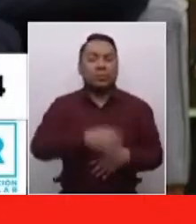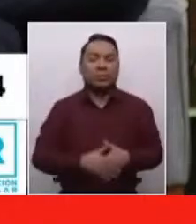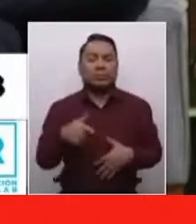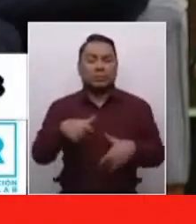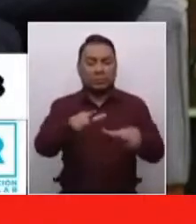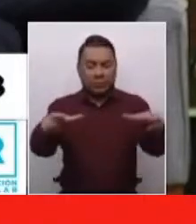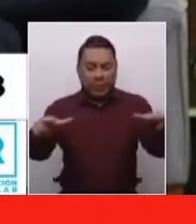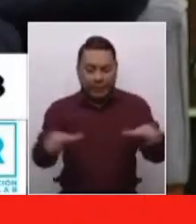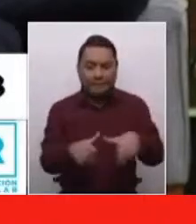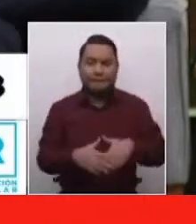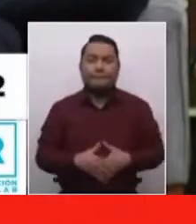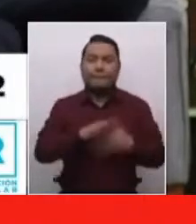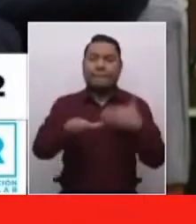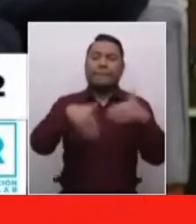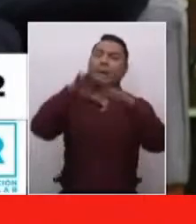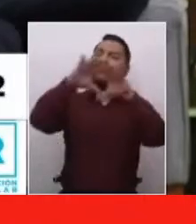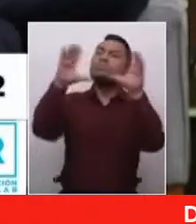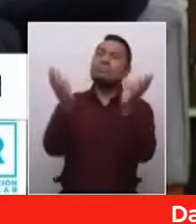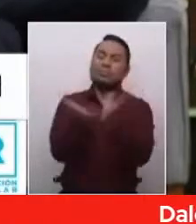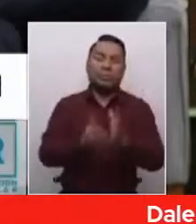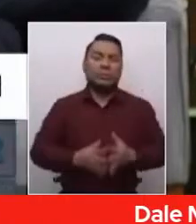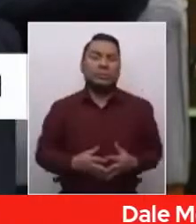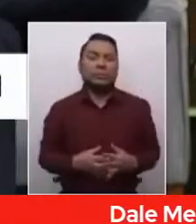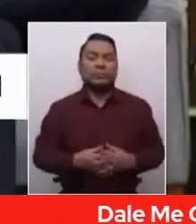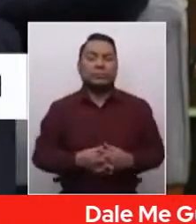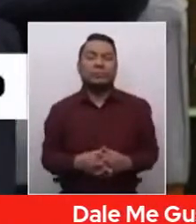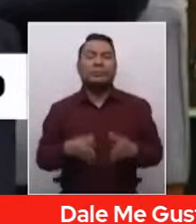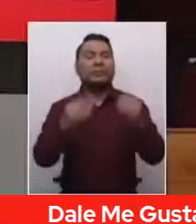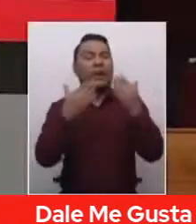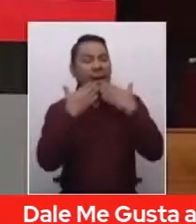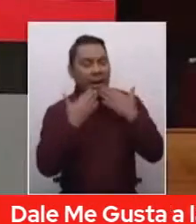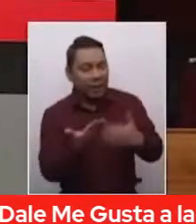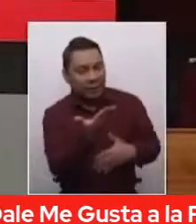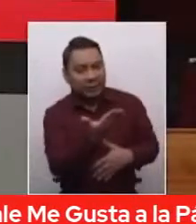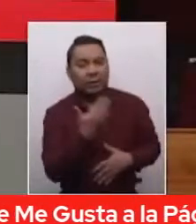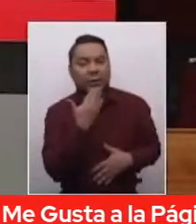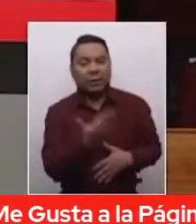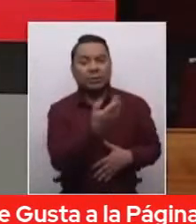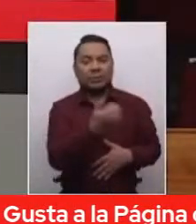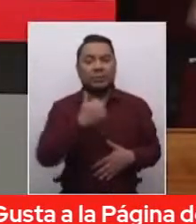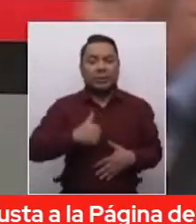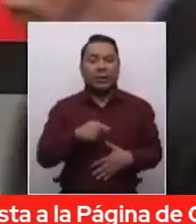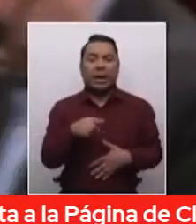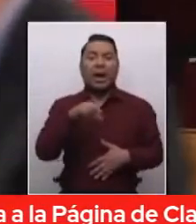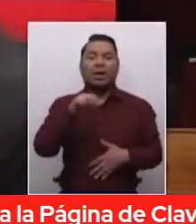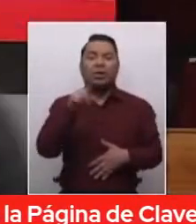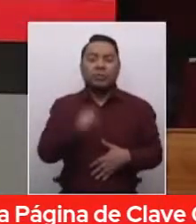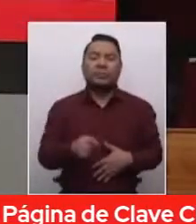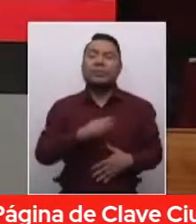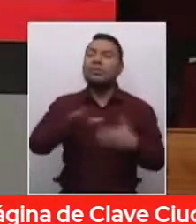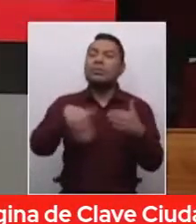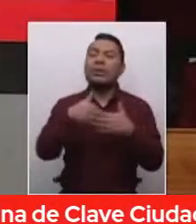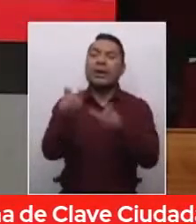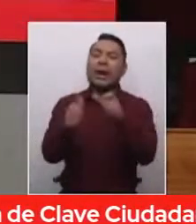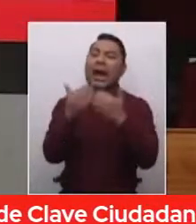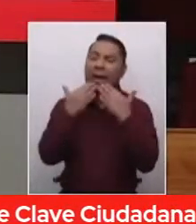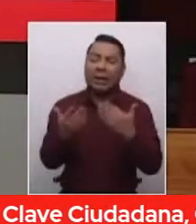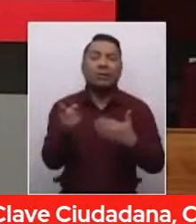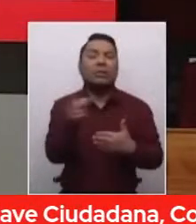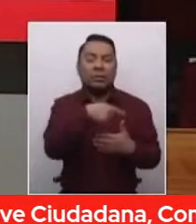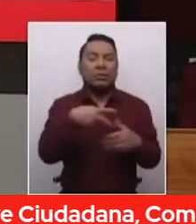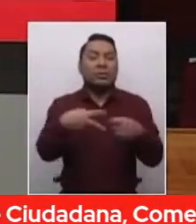las vías como es en todo el mundo. Muchas gracias. Muchas gracias, candidato López Aliaga. Gracias a todos los candidatos. Una